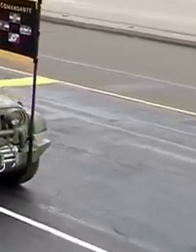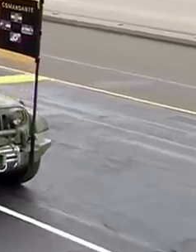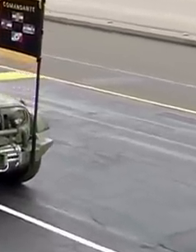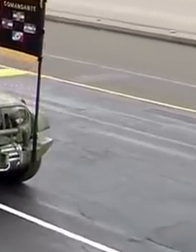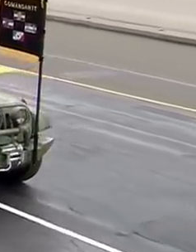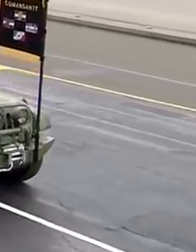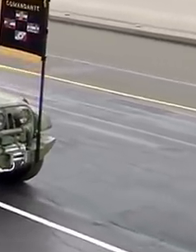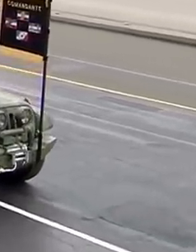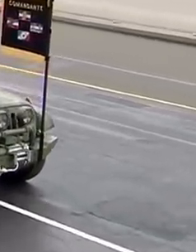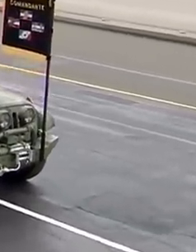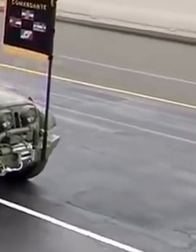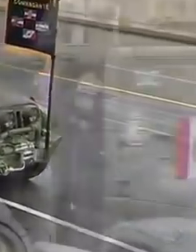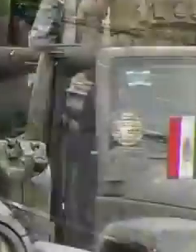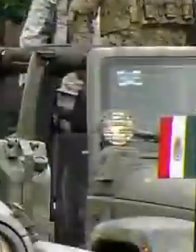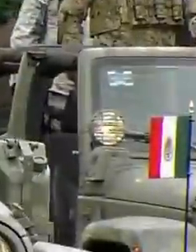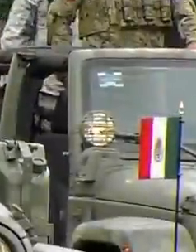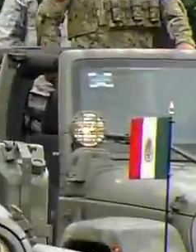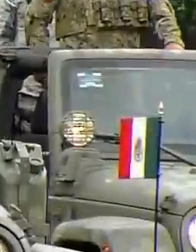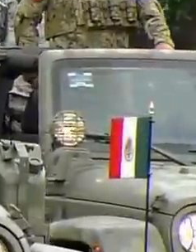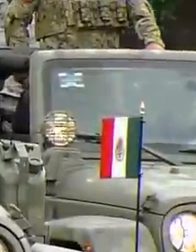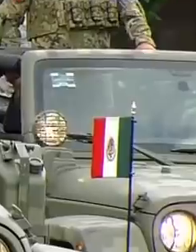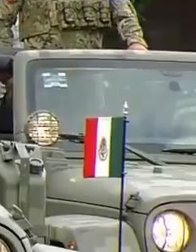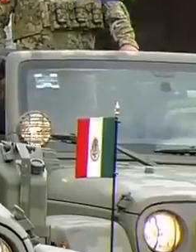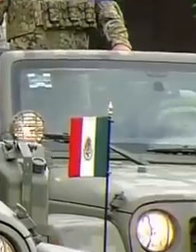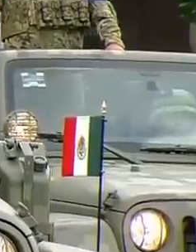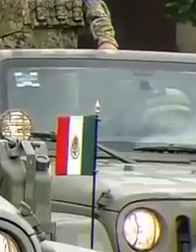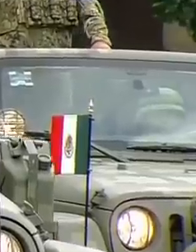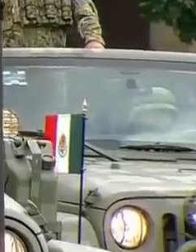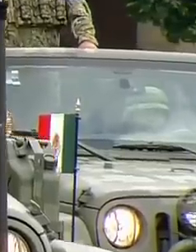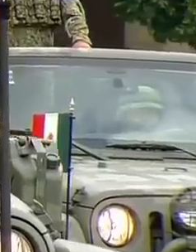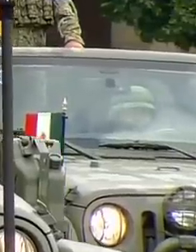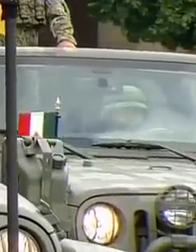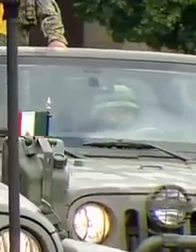aniversario de la internet de nuestro país